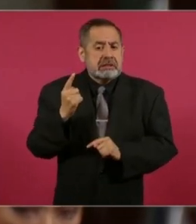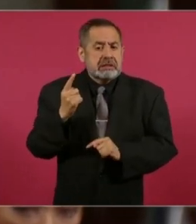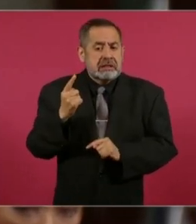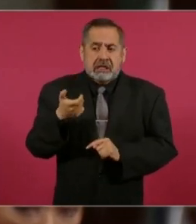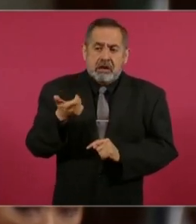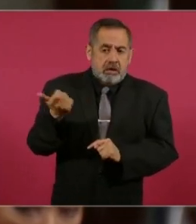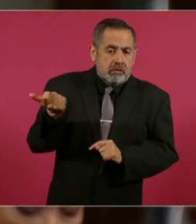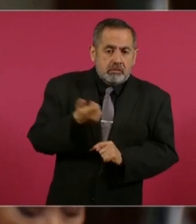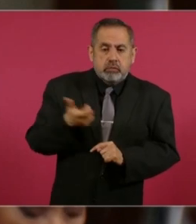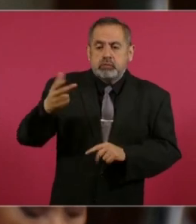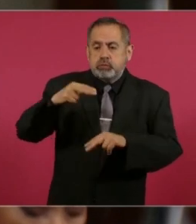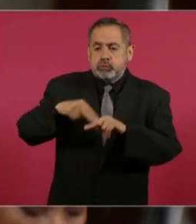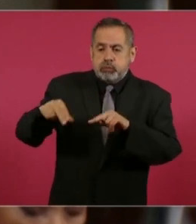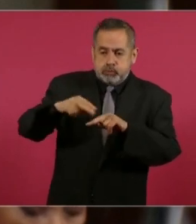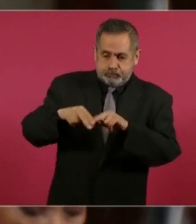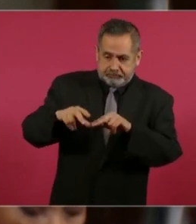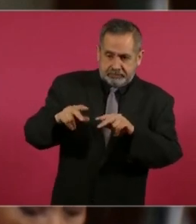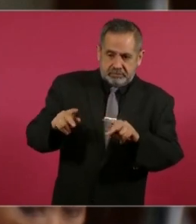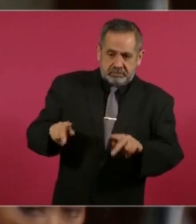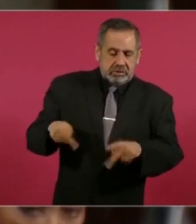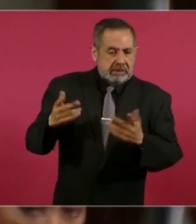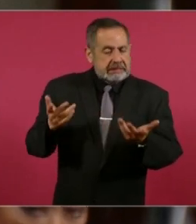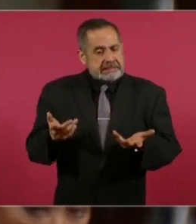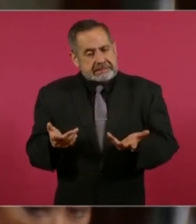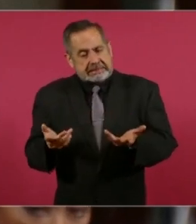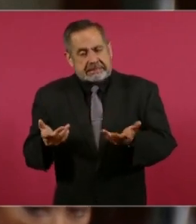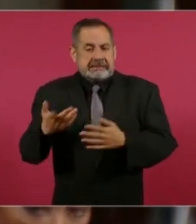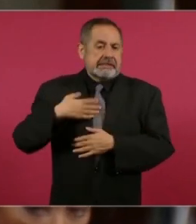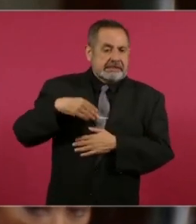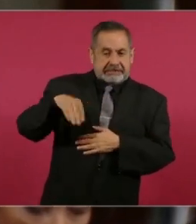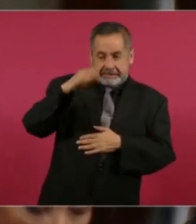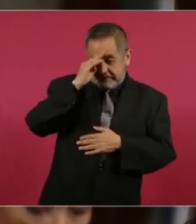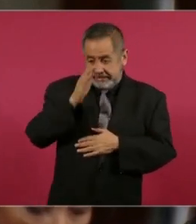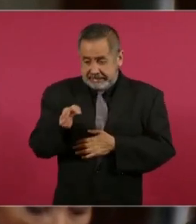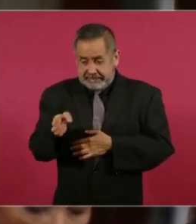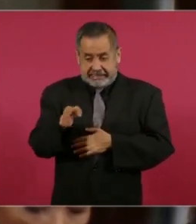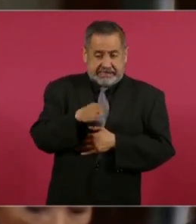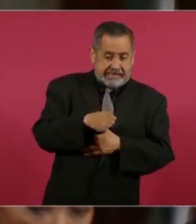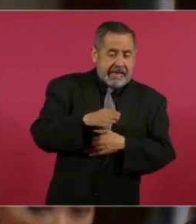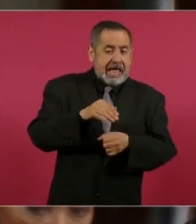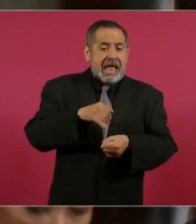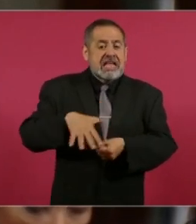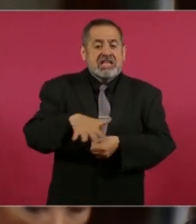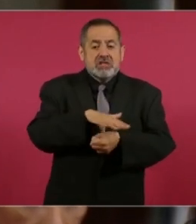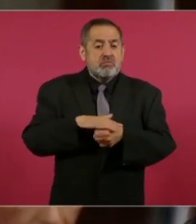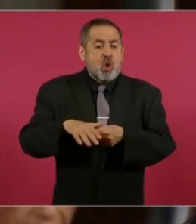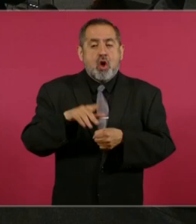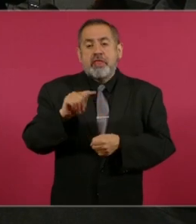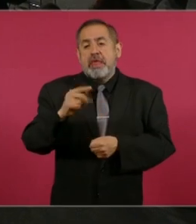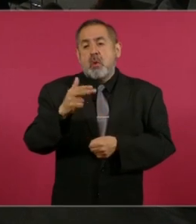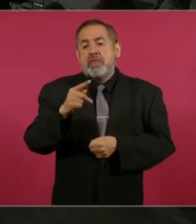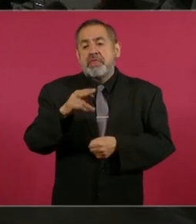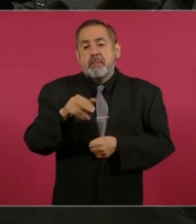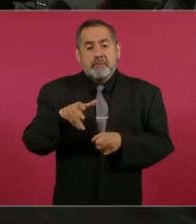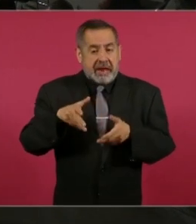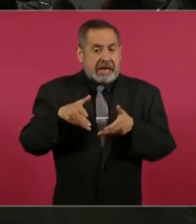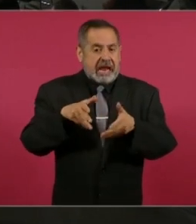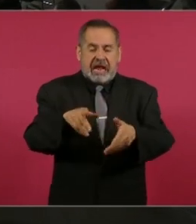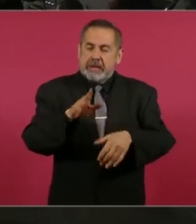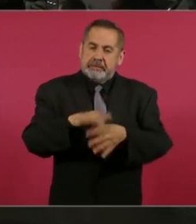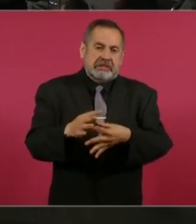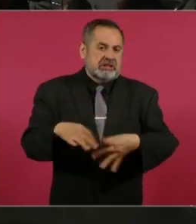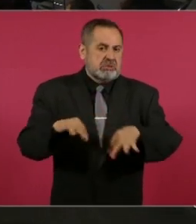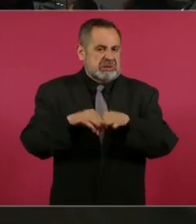se venden. Pensamos que el corredor interoceánico del Istmo de Tehuantepec es la obra más importante del sur del